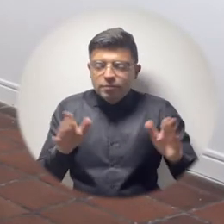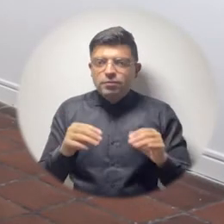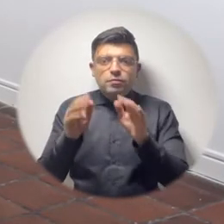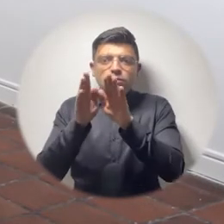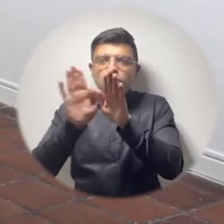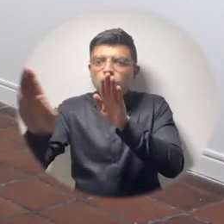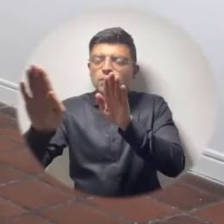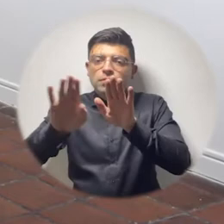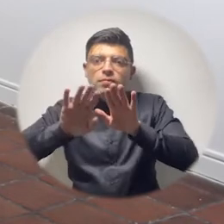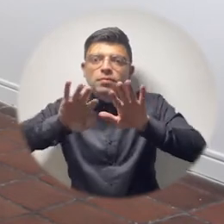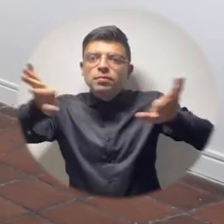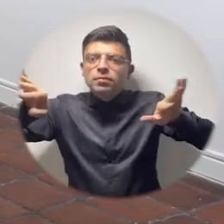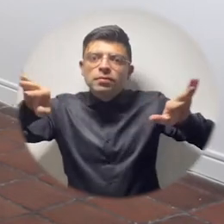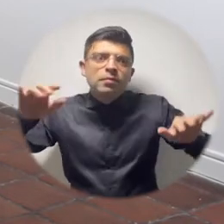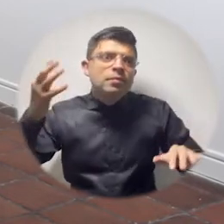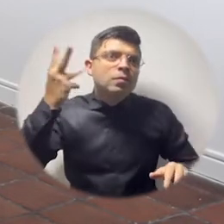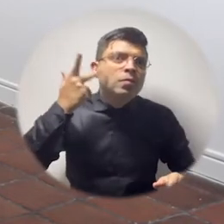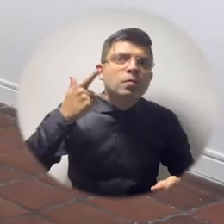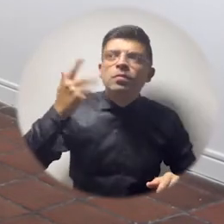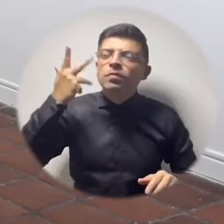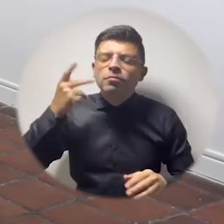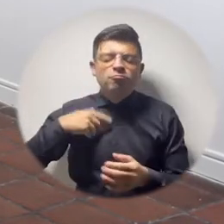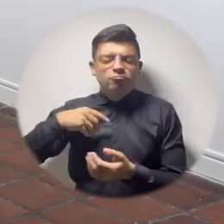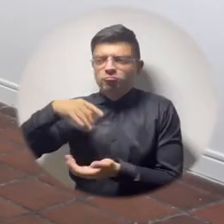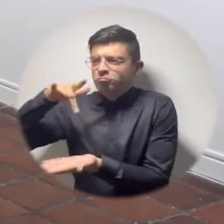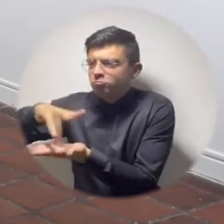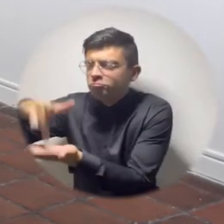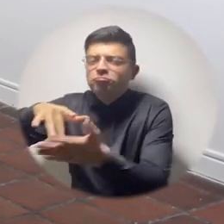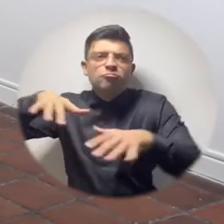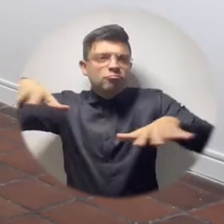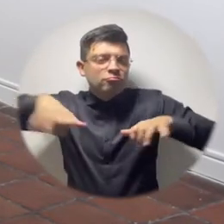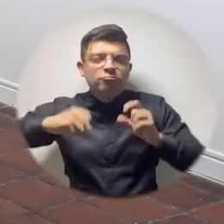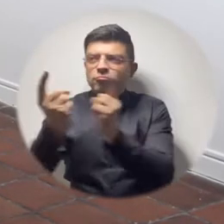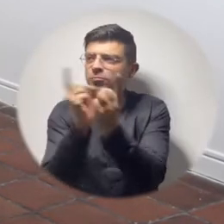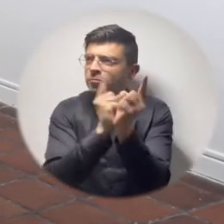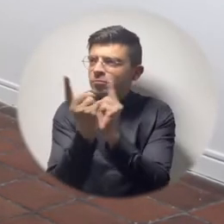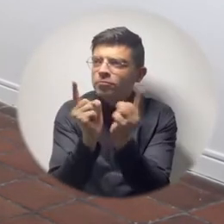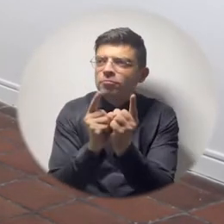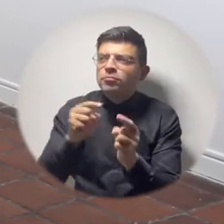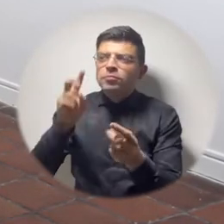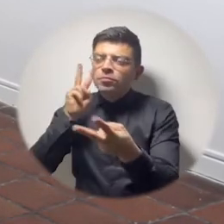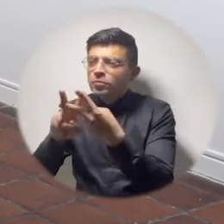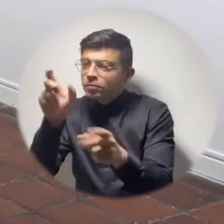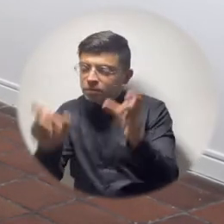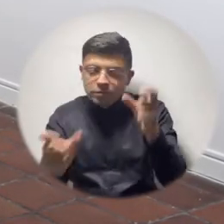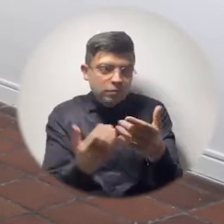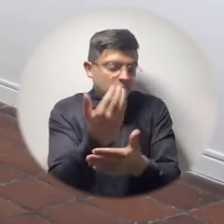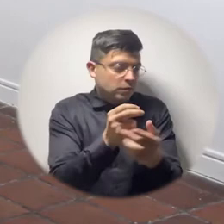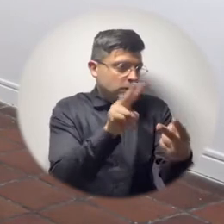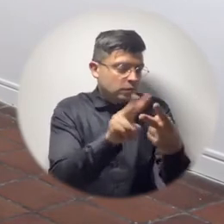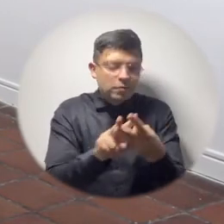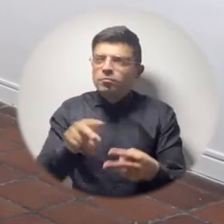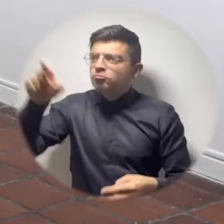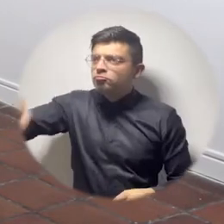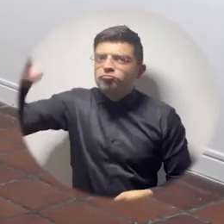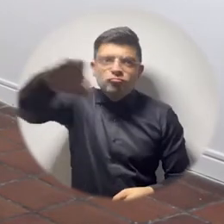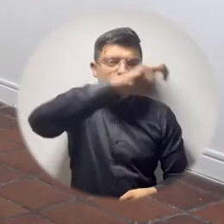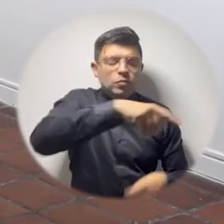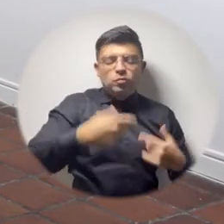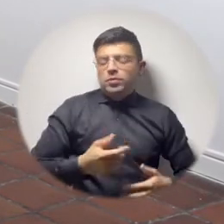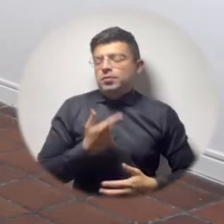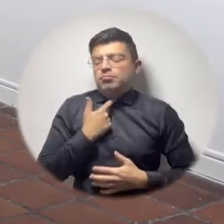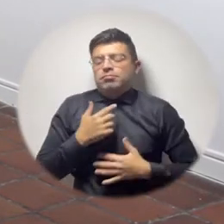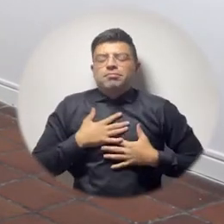son puertas que se abren todos los días. Digamos, nosotras tenemos eventos, conocemos gente, estamos en todos lados y para mí eso